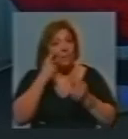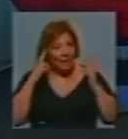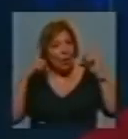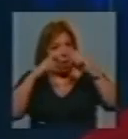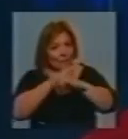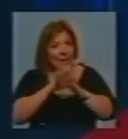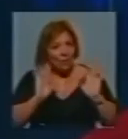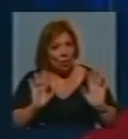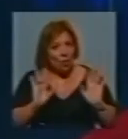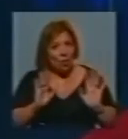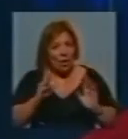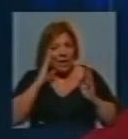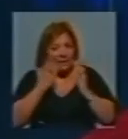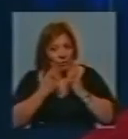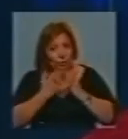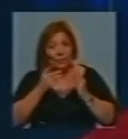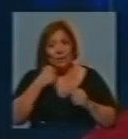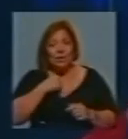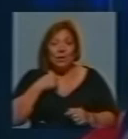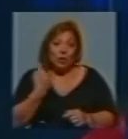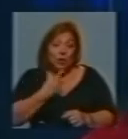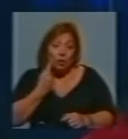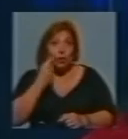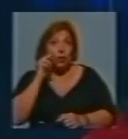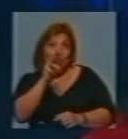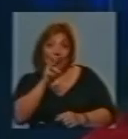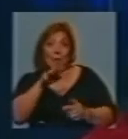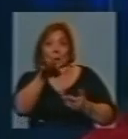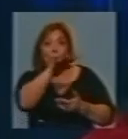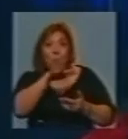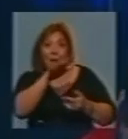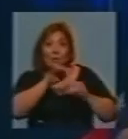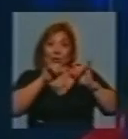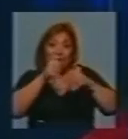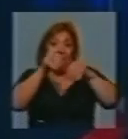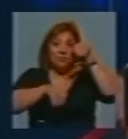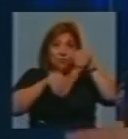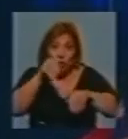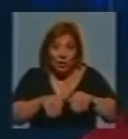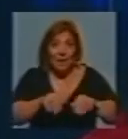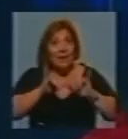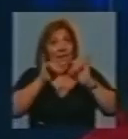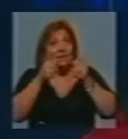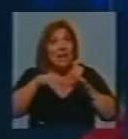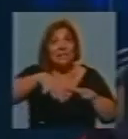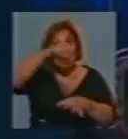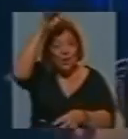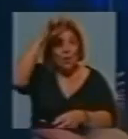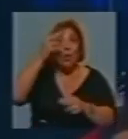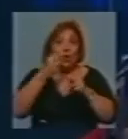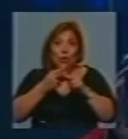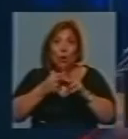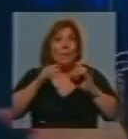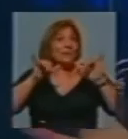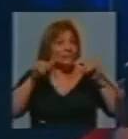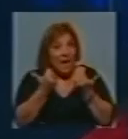Sí, sobre todo para nosotros que entendemos que una vez que bueno, el pueblo se expide y que han votado y que ya se ha elegido y se ha autoproclamado también